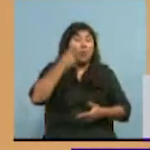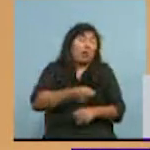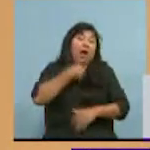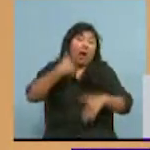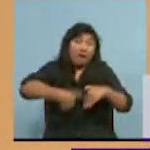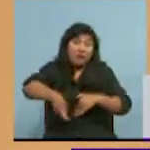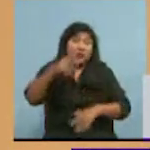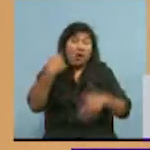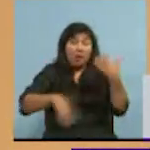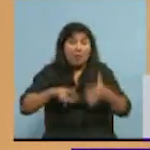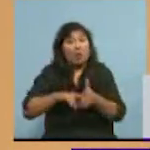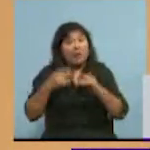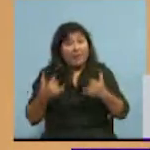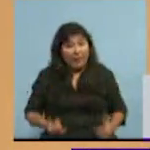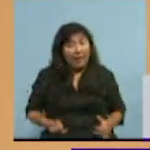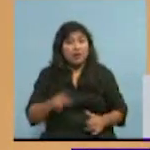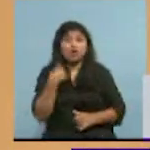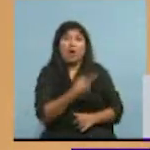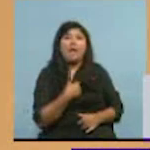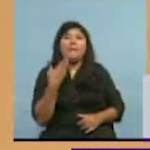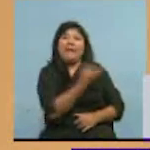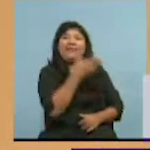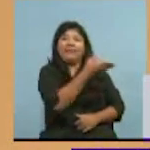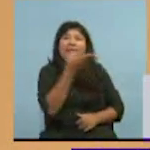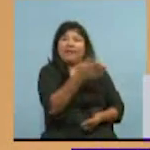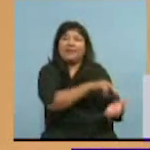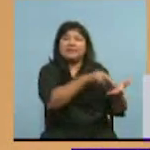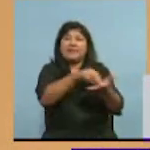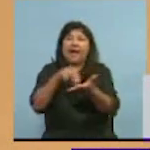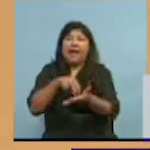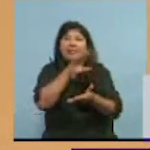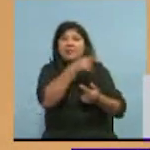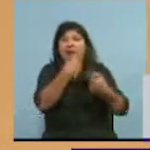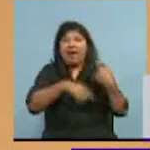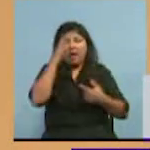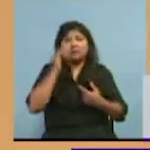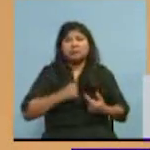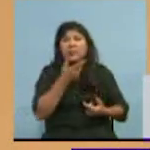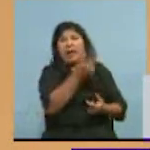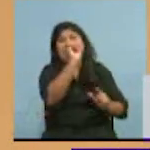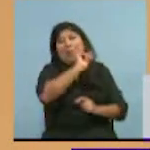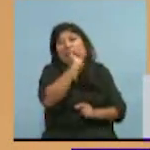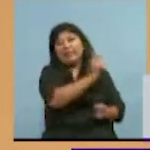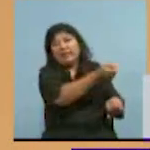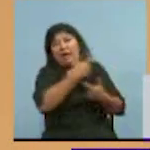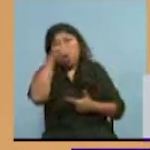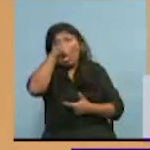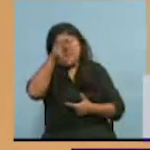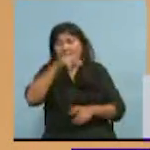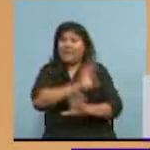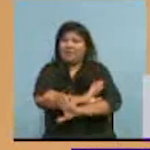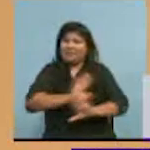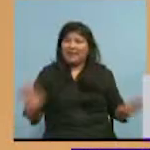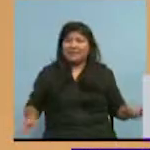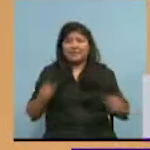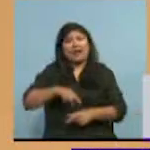Salta como se hacía usualmente, ¿no? Es un helicóptero multifunción, multimisión